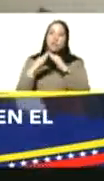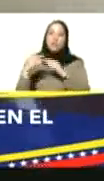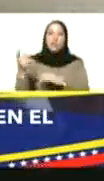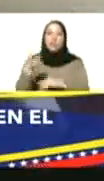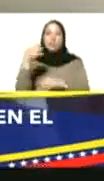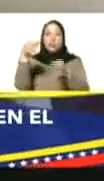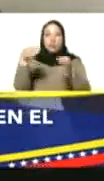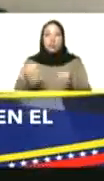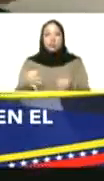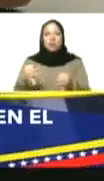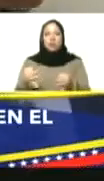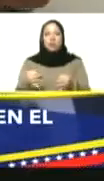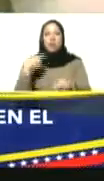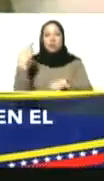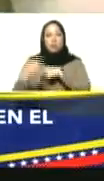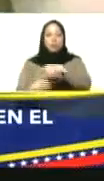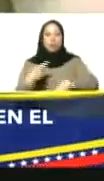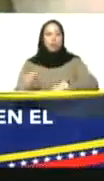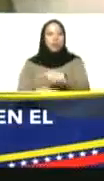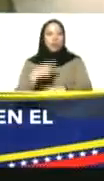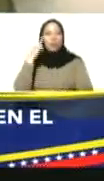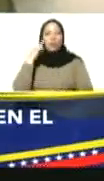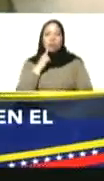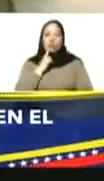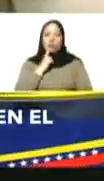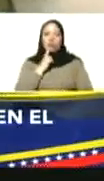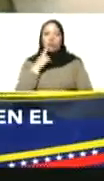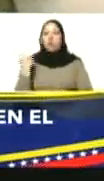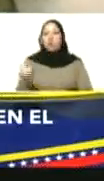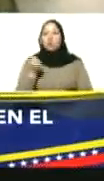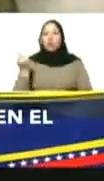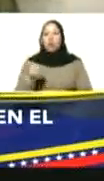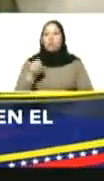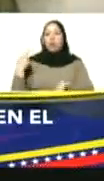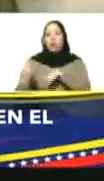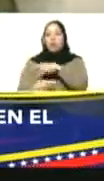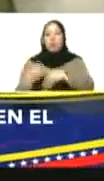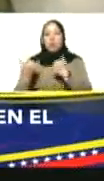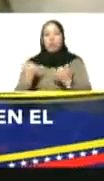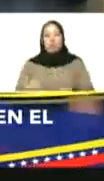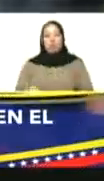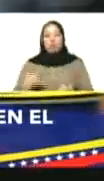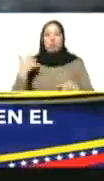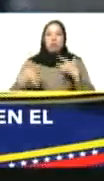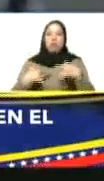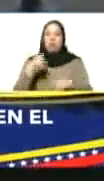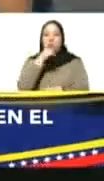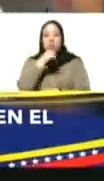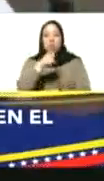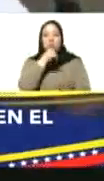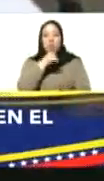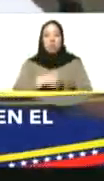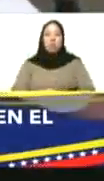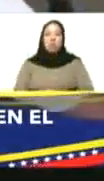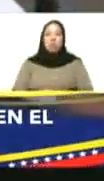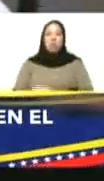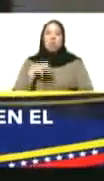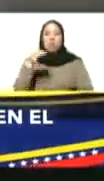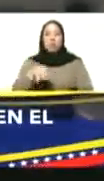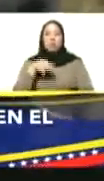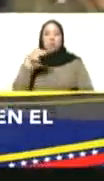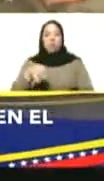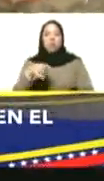que cuenten en la revolución, porque solamente la revolución nos podrá dar un hogar digno. Desde el cielo yo pienso que mi